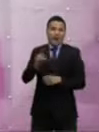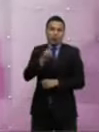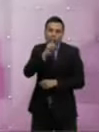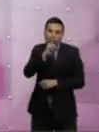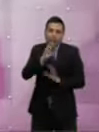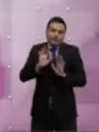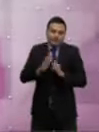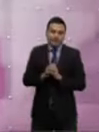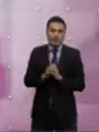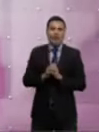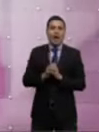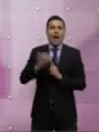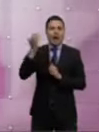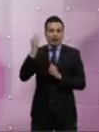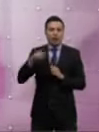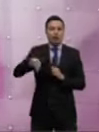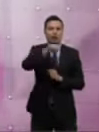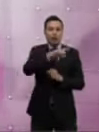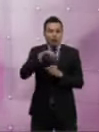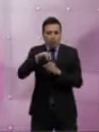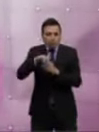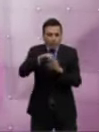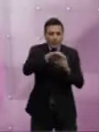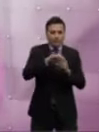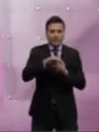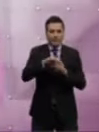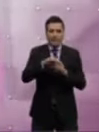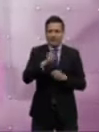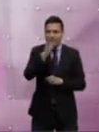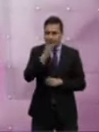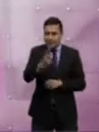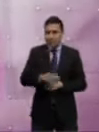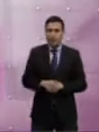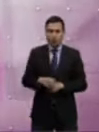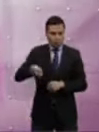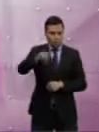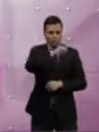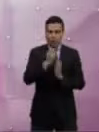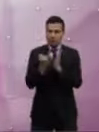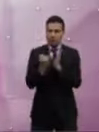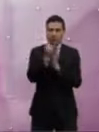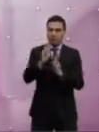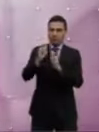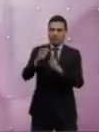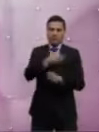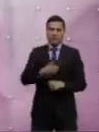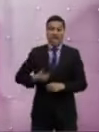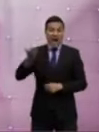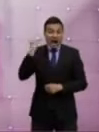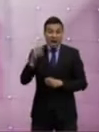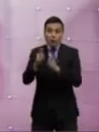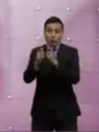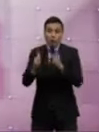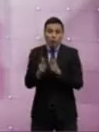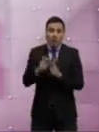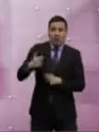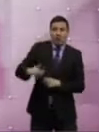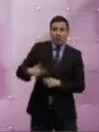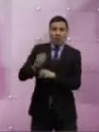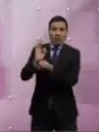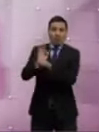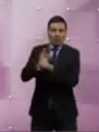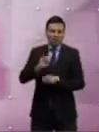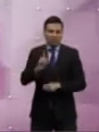a demostrar que el pueblo quita y el pueblo pone. No más privilegios para los mismos de siempre. Y el presidente fue